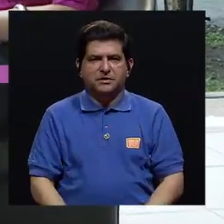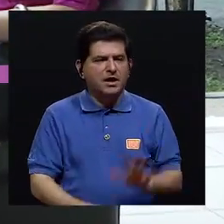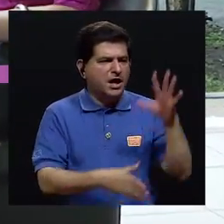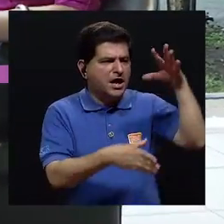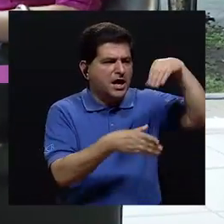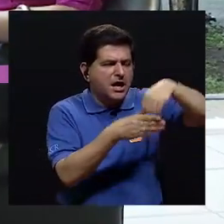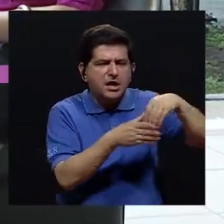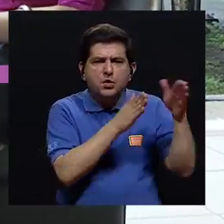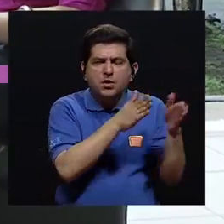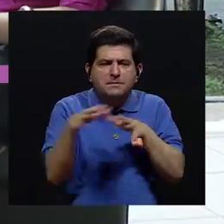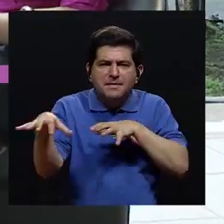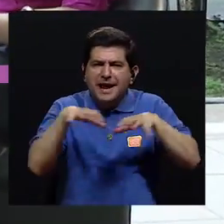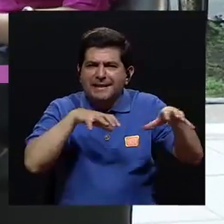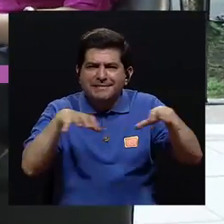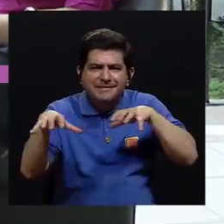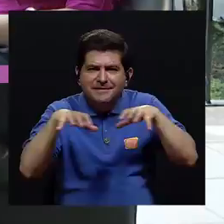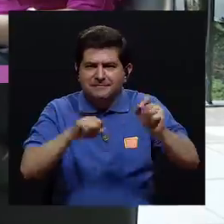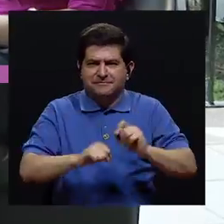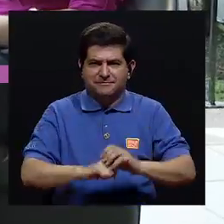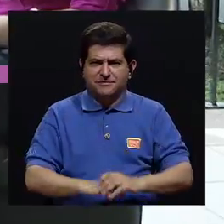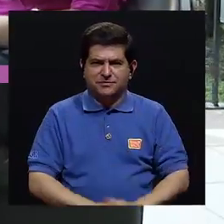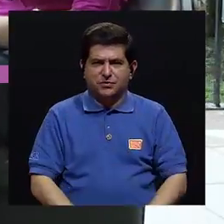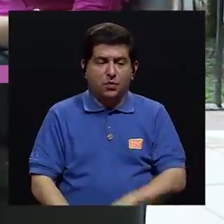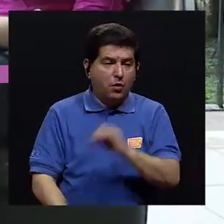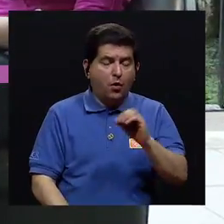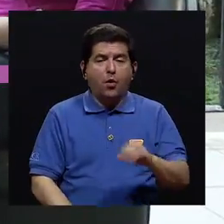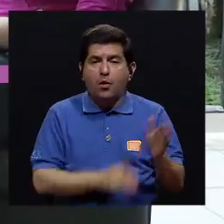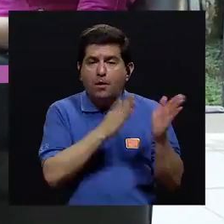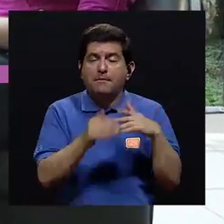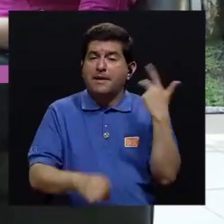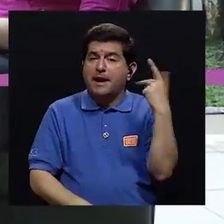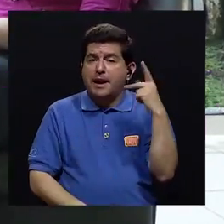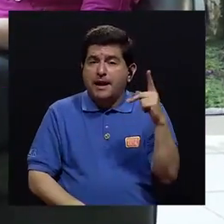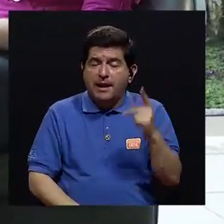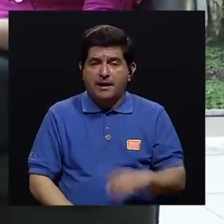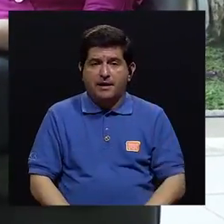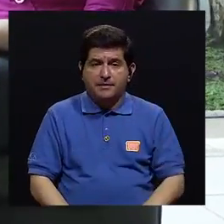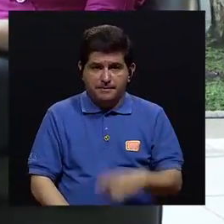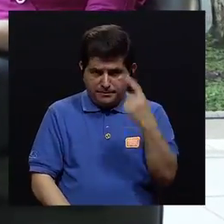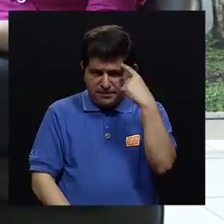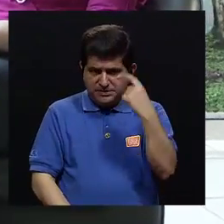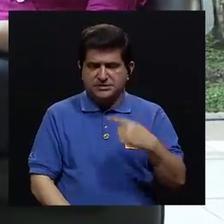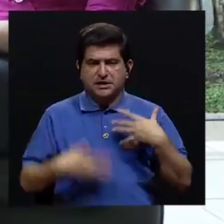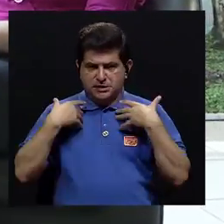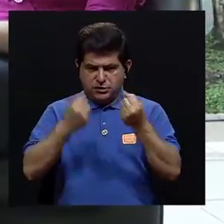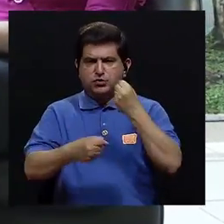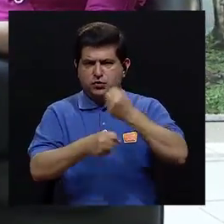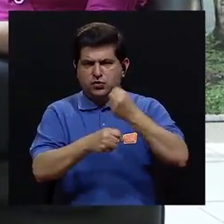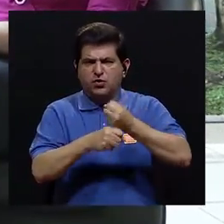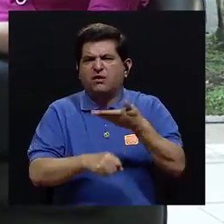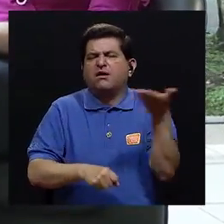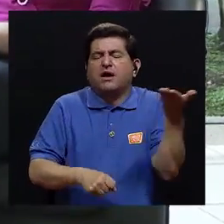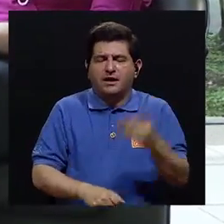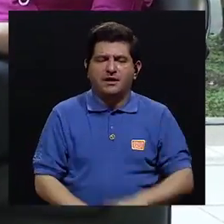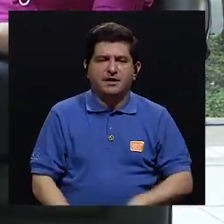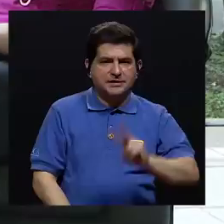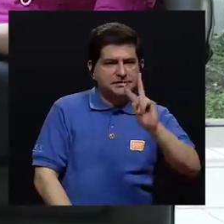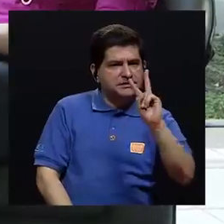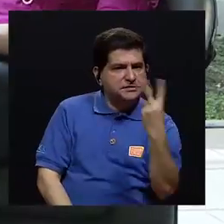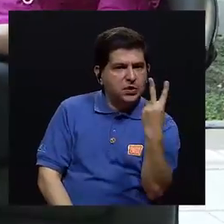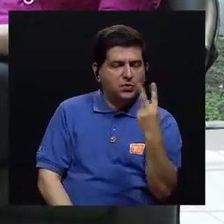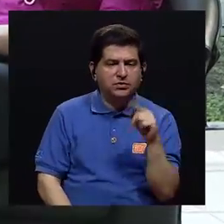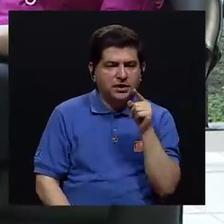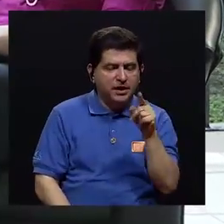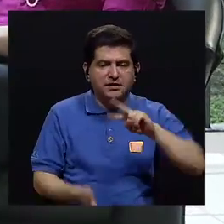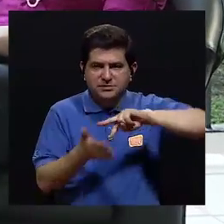tendría que incluirse en un plan de acción o un plan de riesgos en términos de salud ocupacional. Claro. Y la otra es